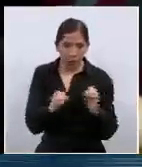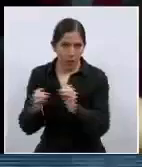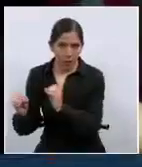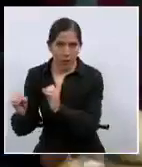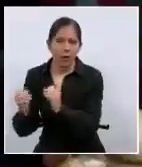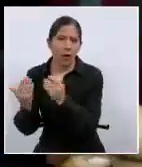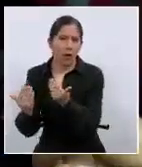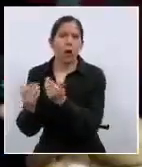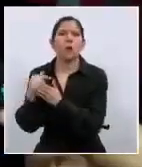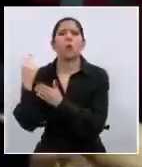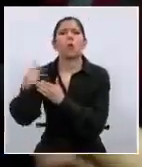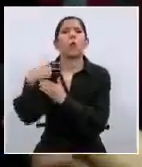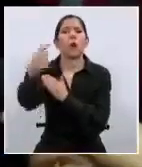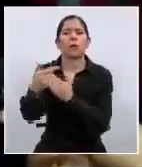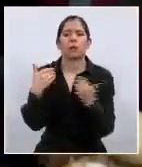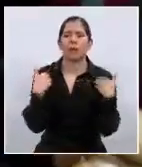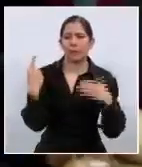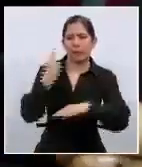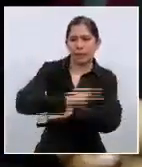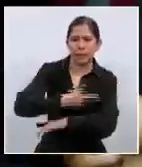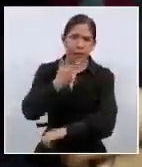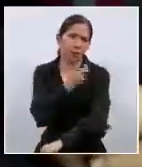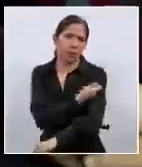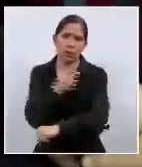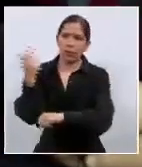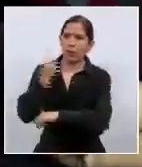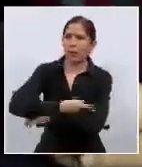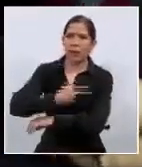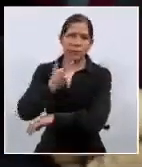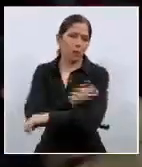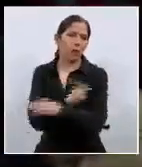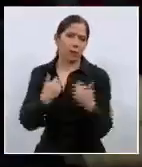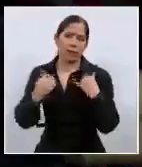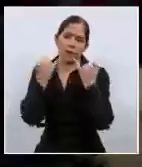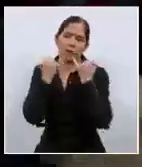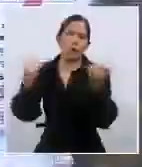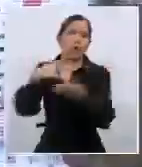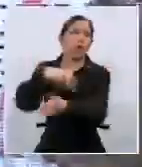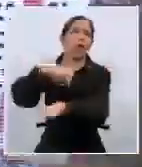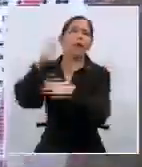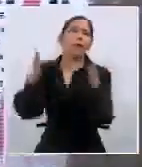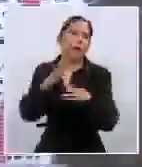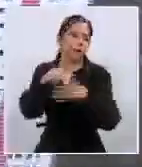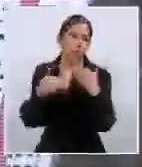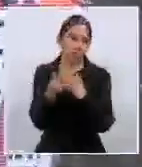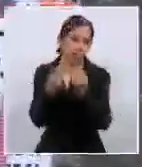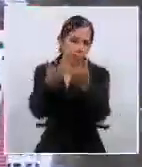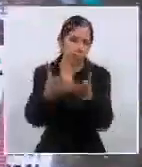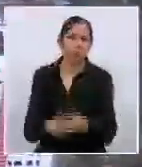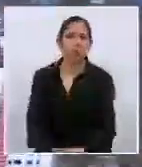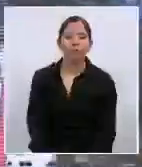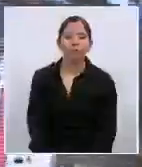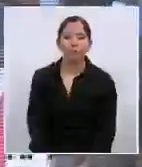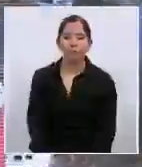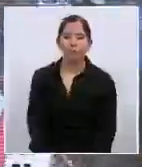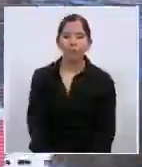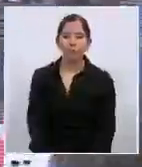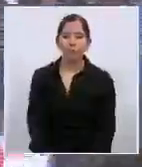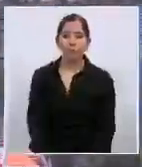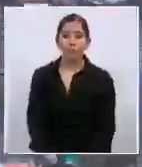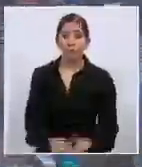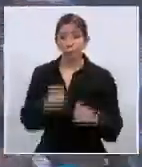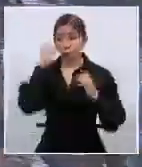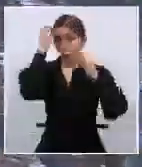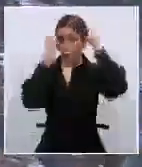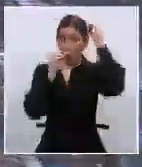tener distintos días para poder vacunar a todos los bailarines. Esa es la información que queríamos darles. Y el Servicio Departamental